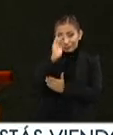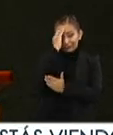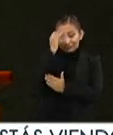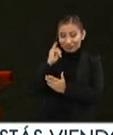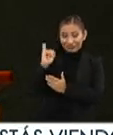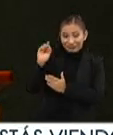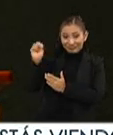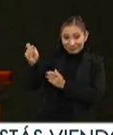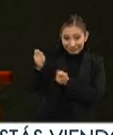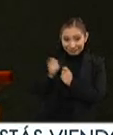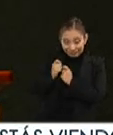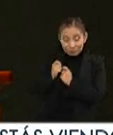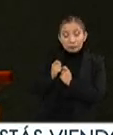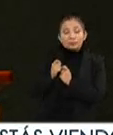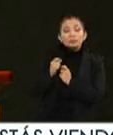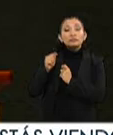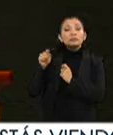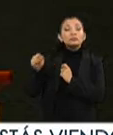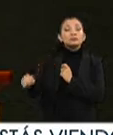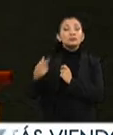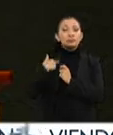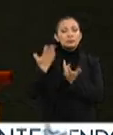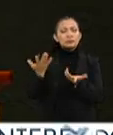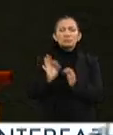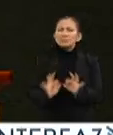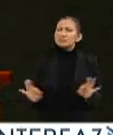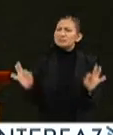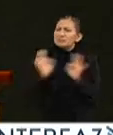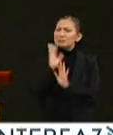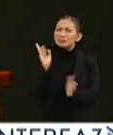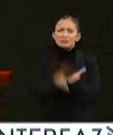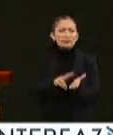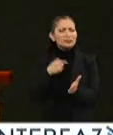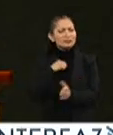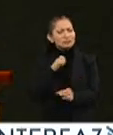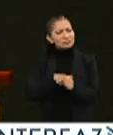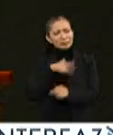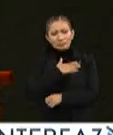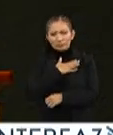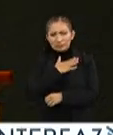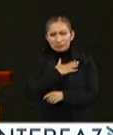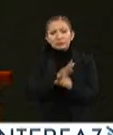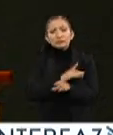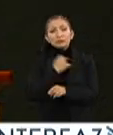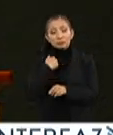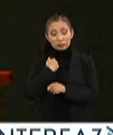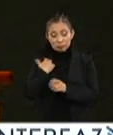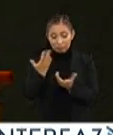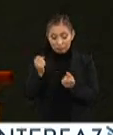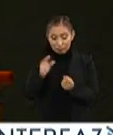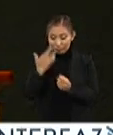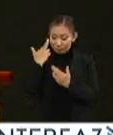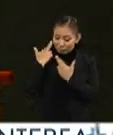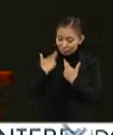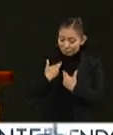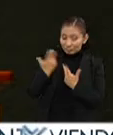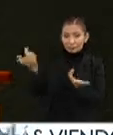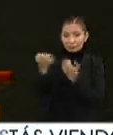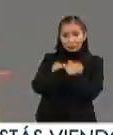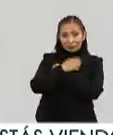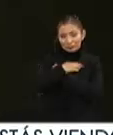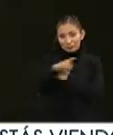hace el Instituto Politécnico Nacional tiene un significado especial para mí, porque yo soy producto de la educación